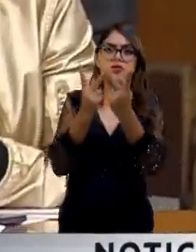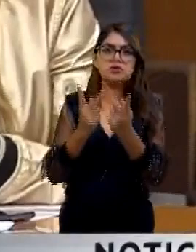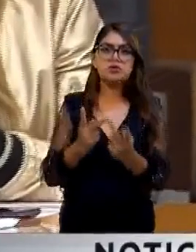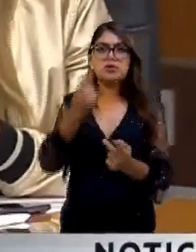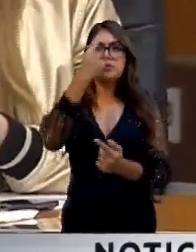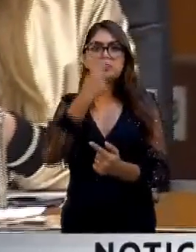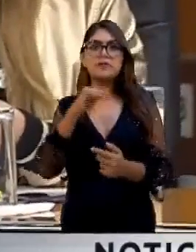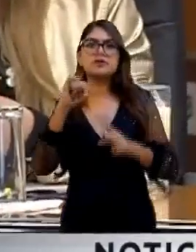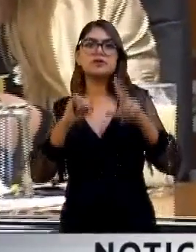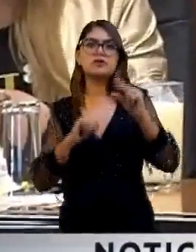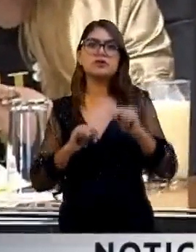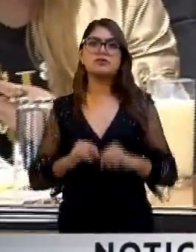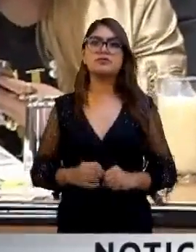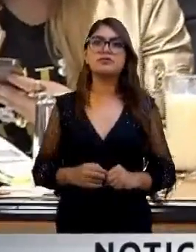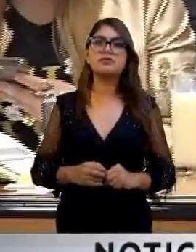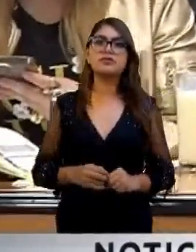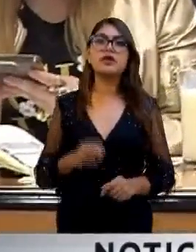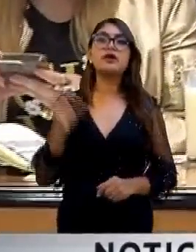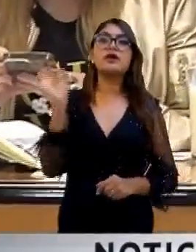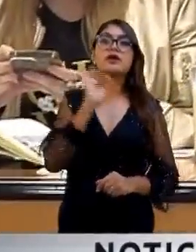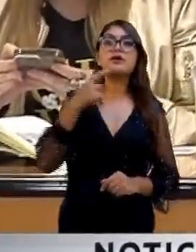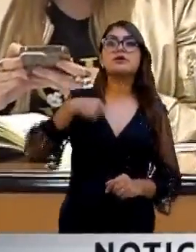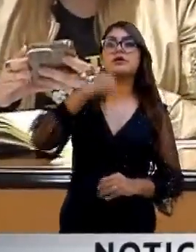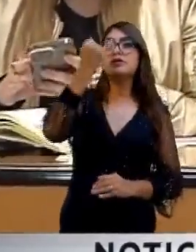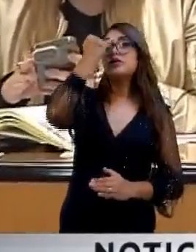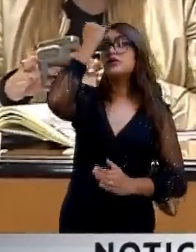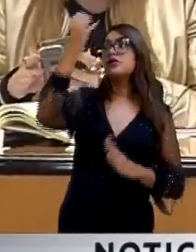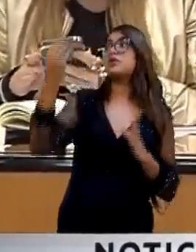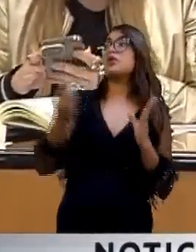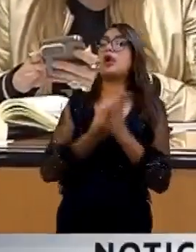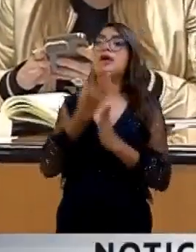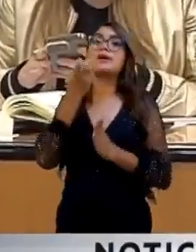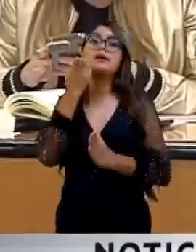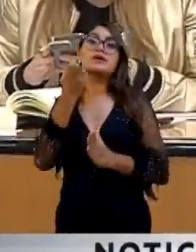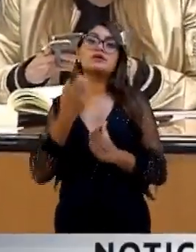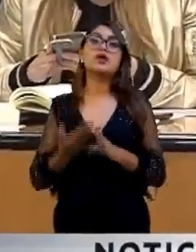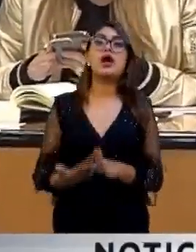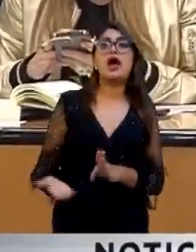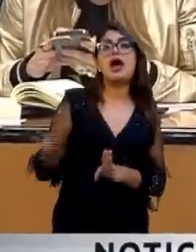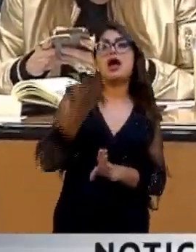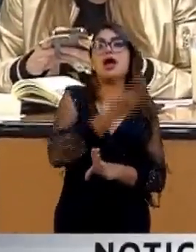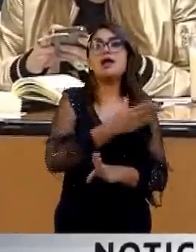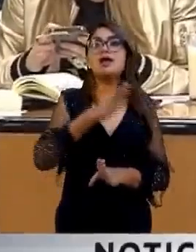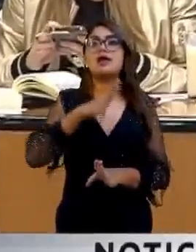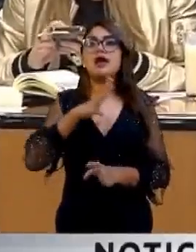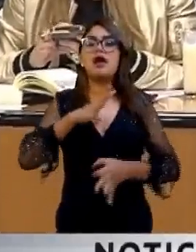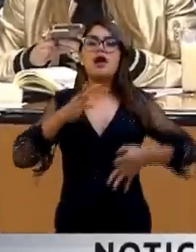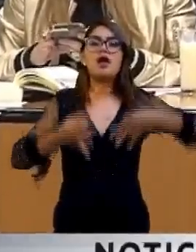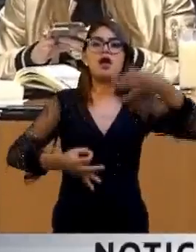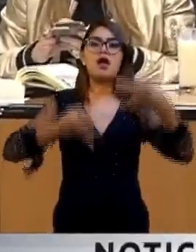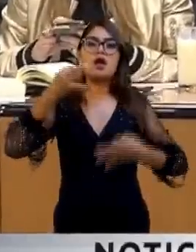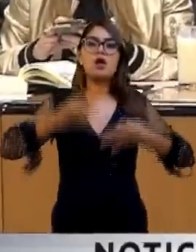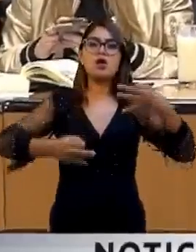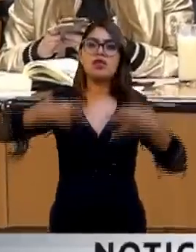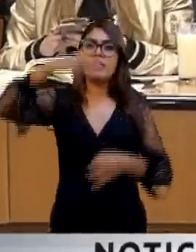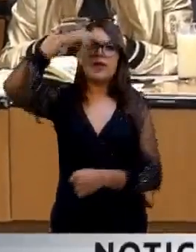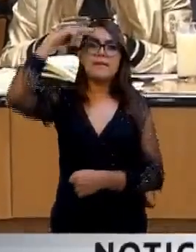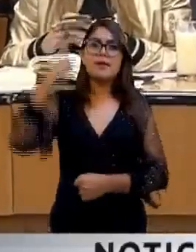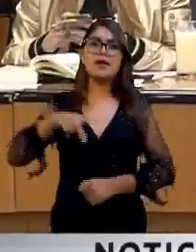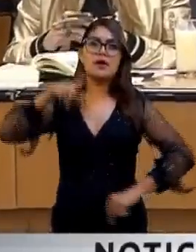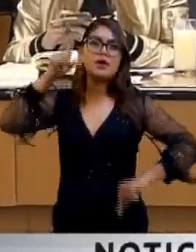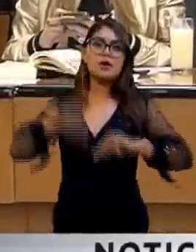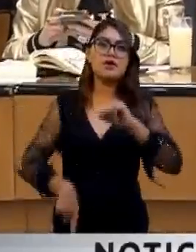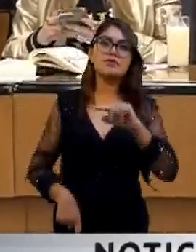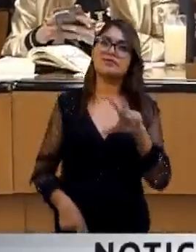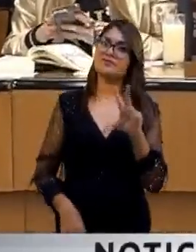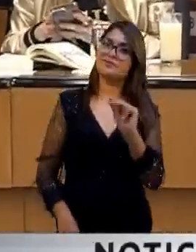No por ser innovadores o demócratas a ultranza vamos a echar a perder la Corte Constitucional Mexicana.